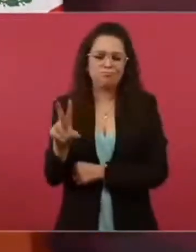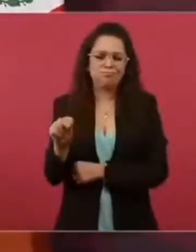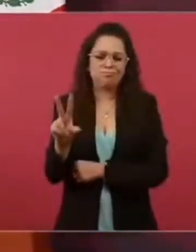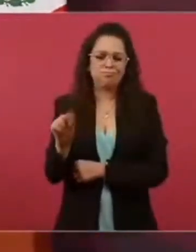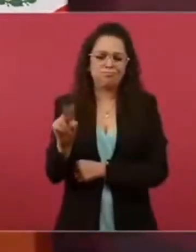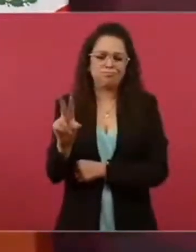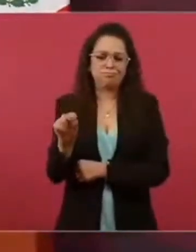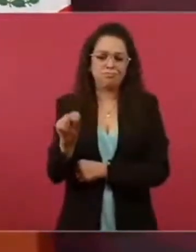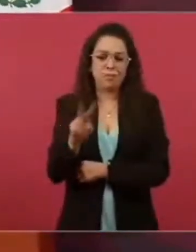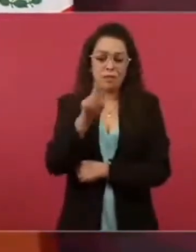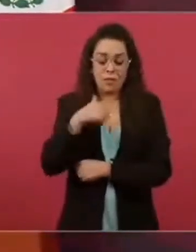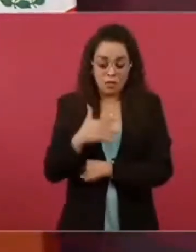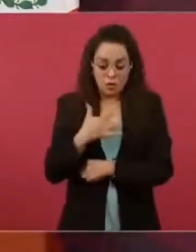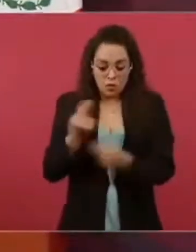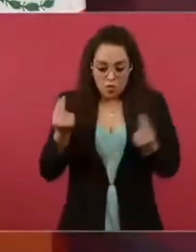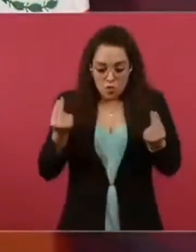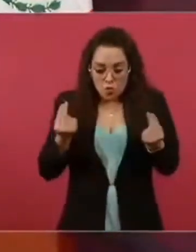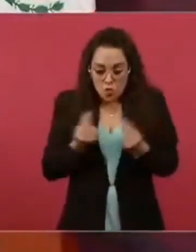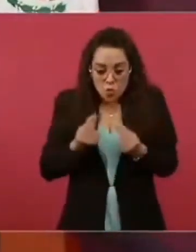una necesidad